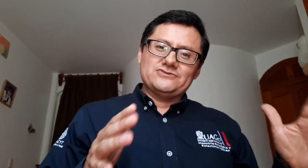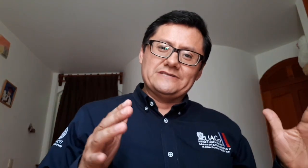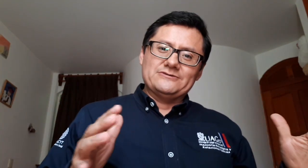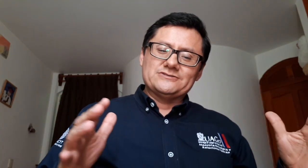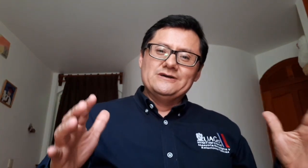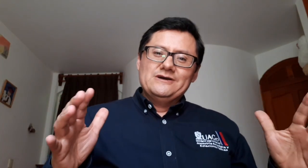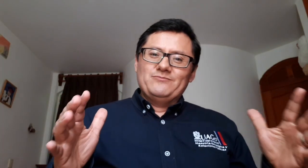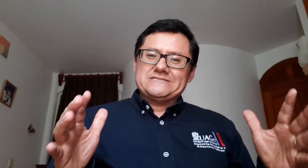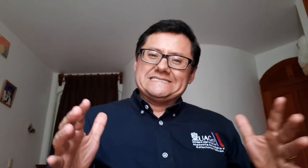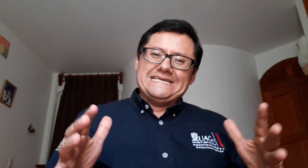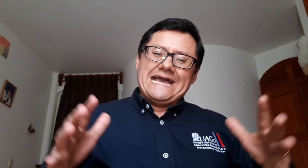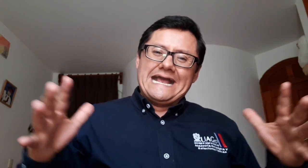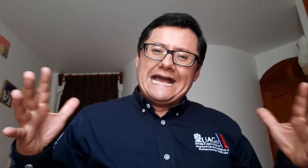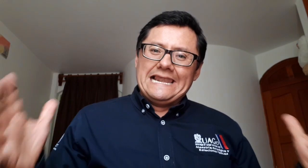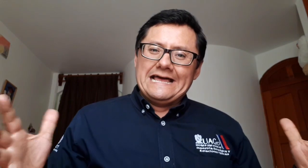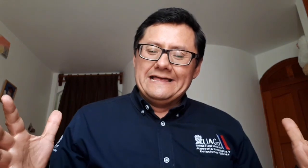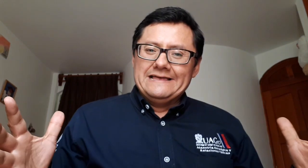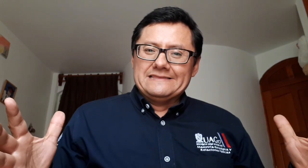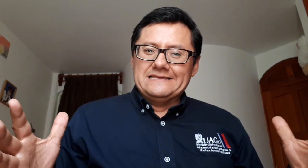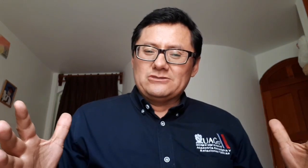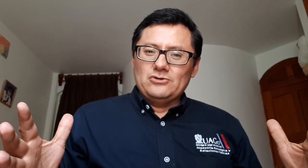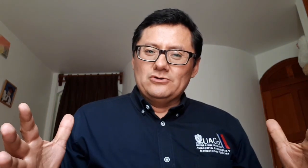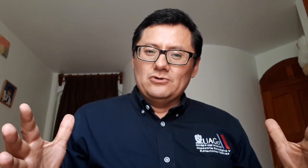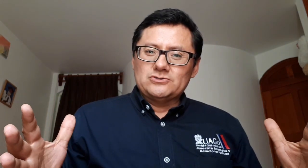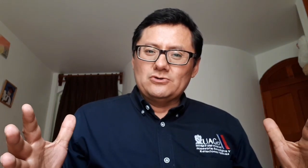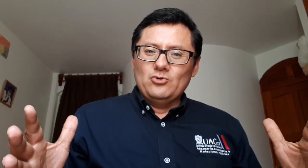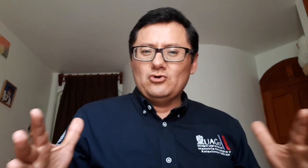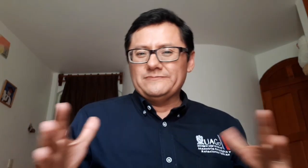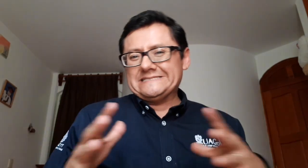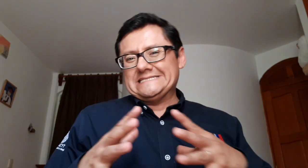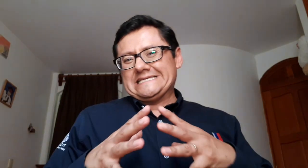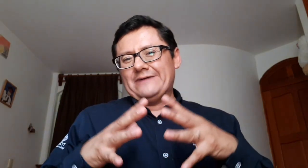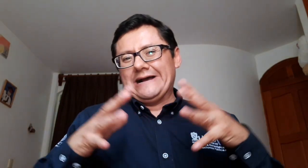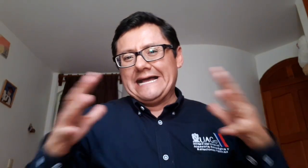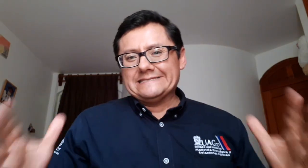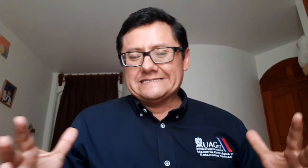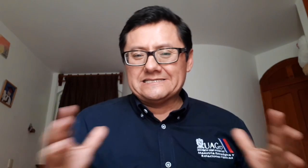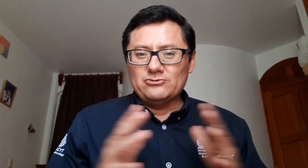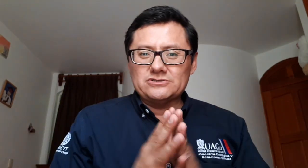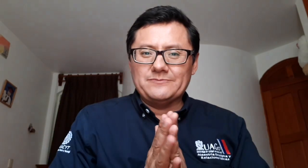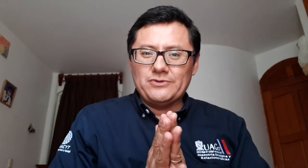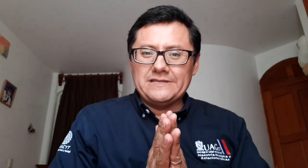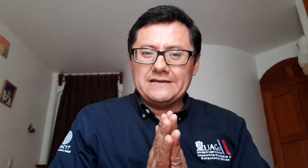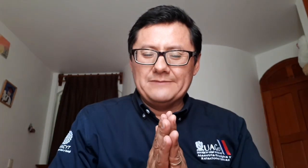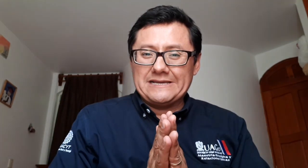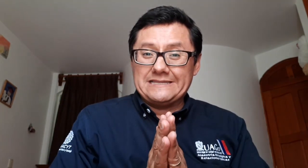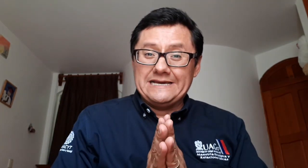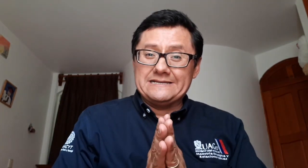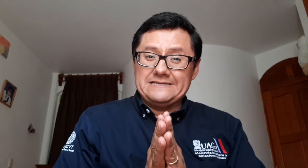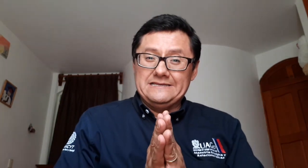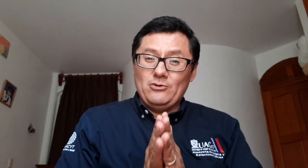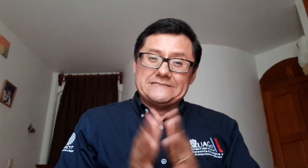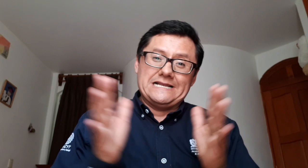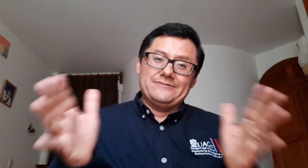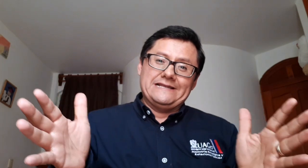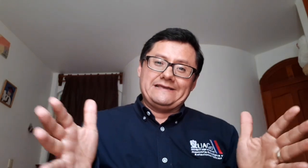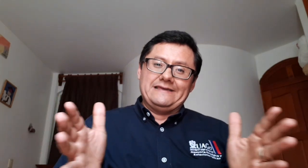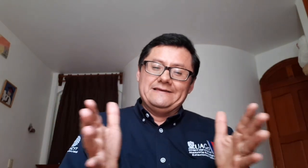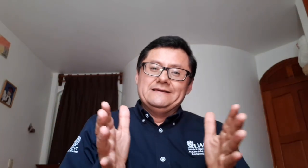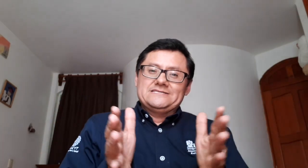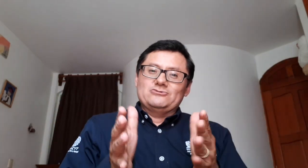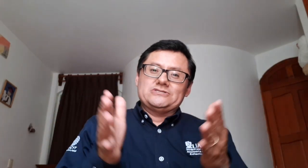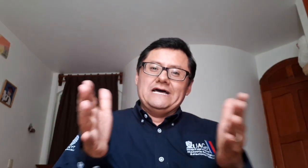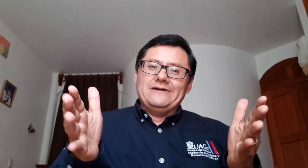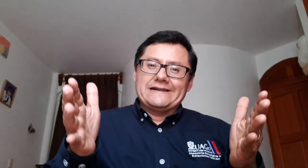sus funcionarios pues hacían gala de todos los lujos más extravagantes que uno se pueda imaginar, y lo más grave era